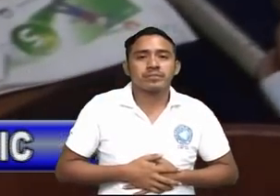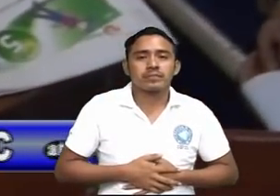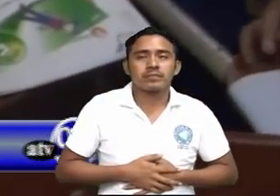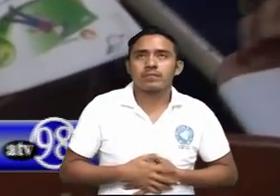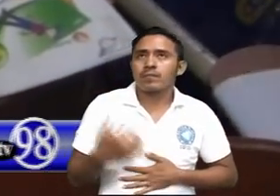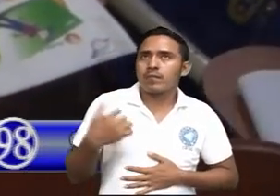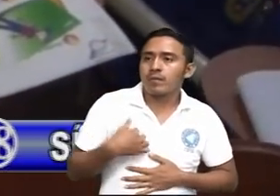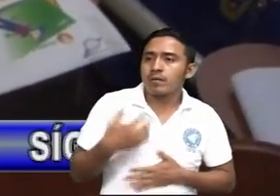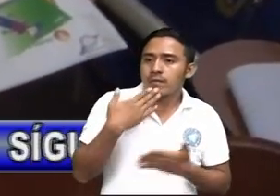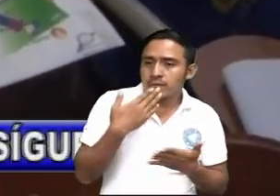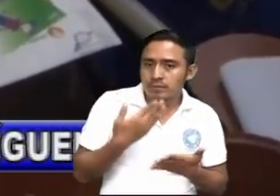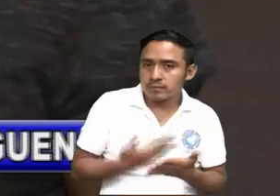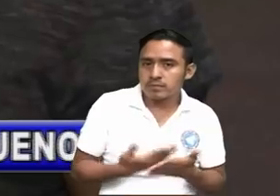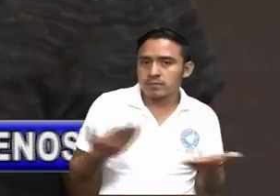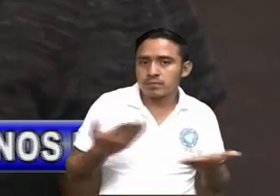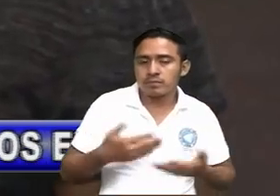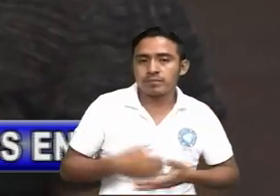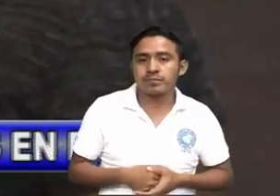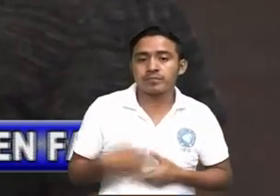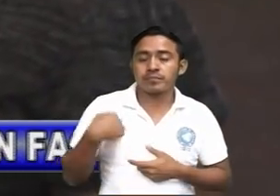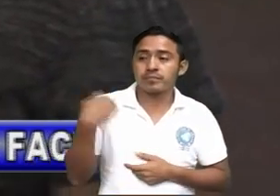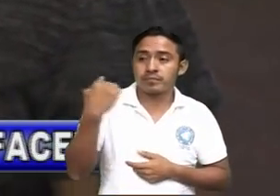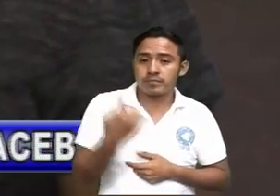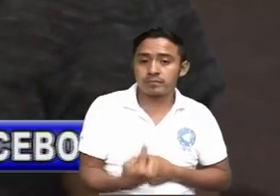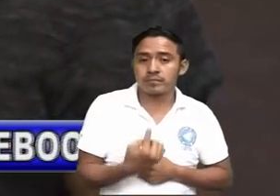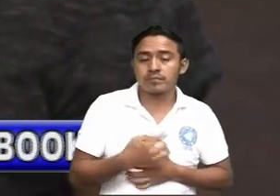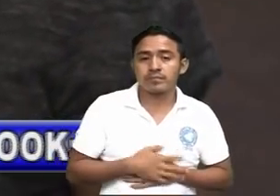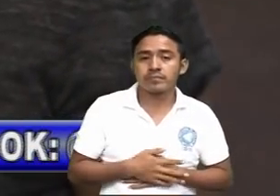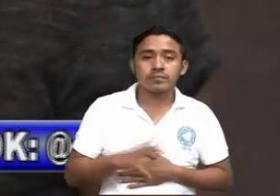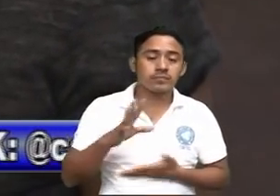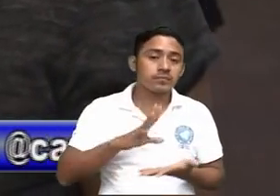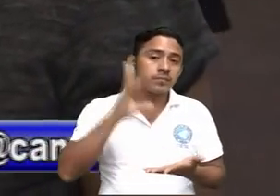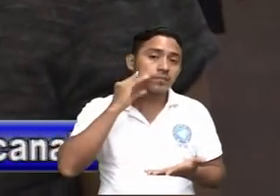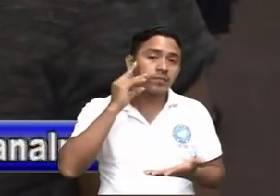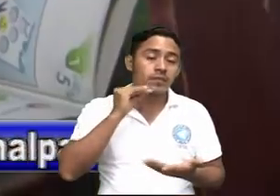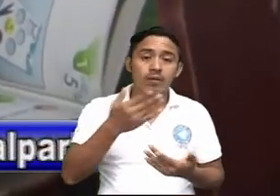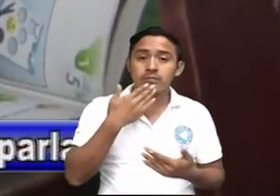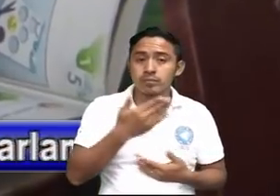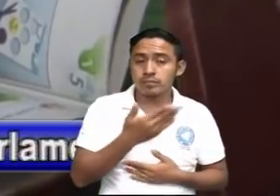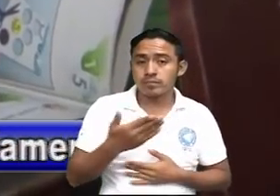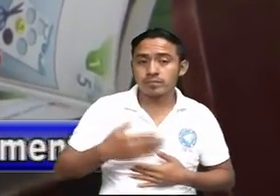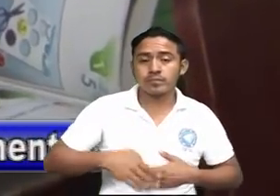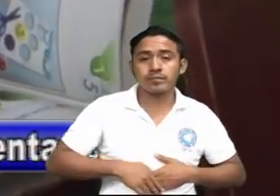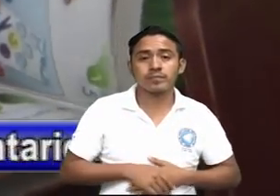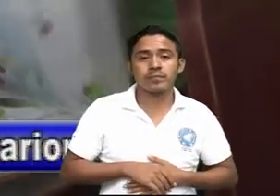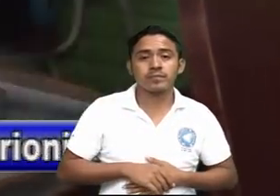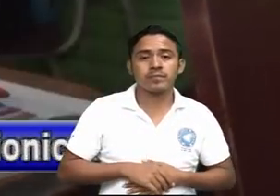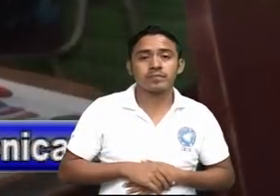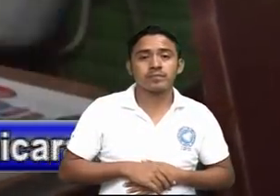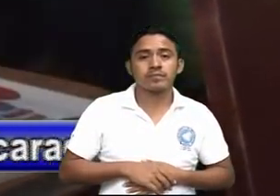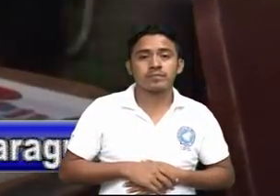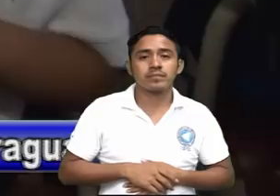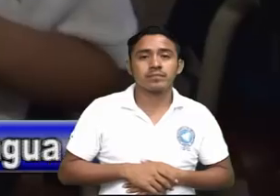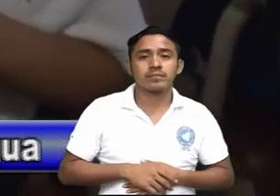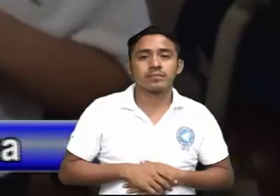Yo pues agradezco la oportunidad de estar acá porque es una experiencia muy enriquecedora.